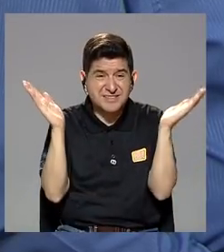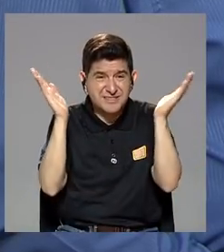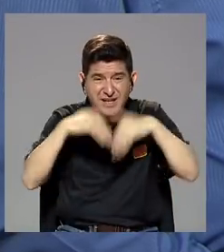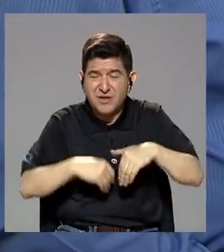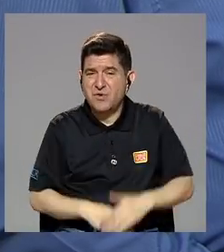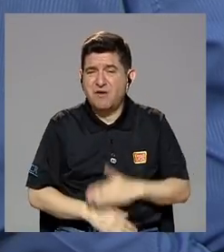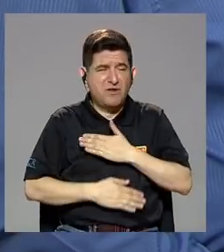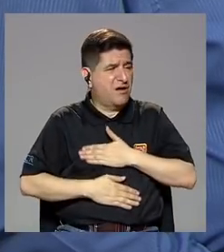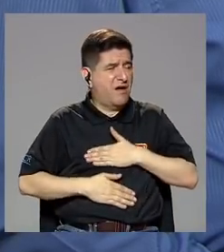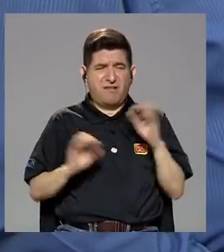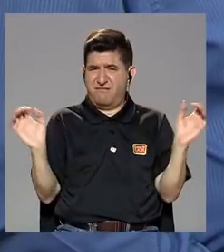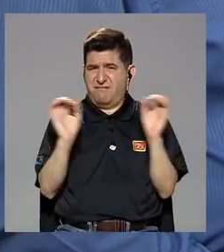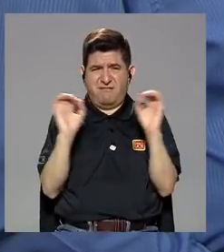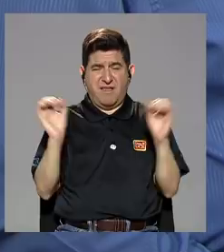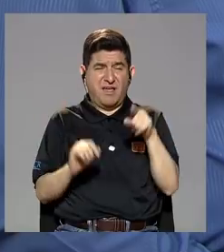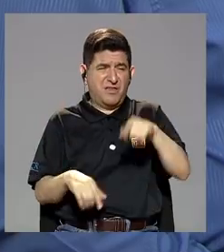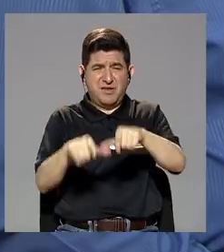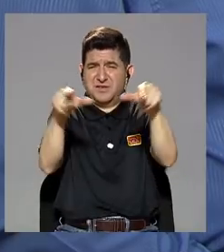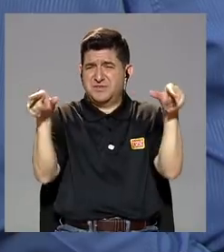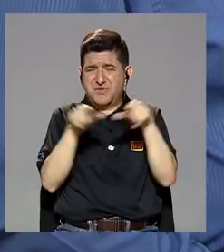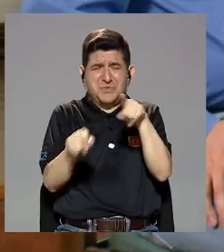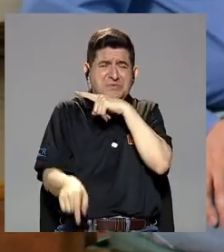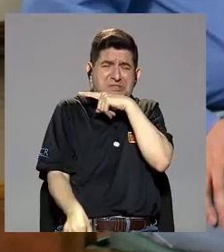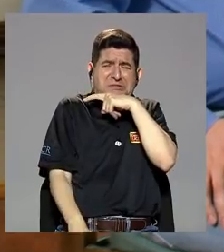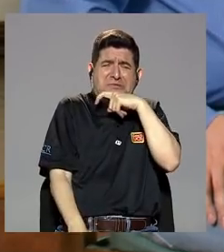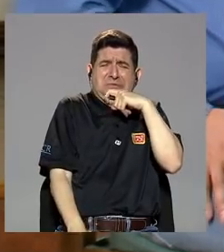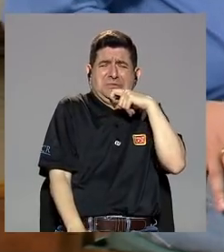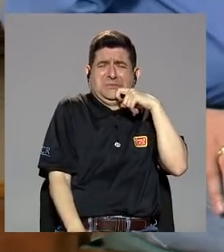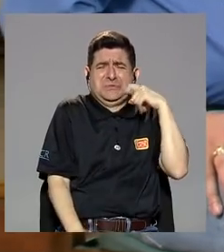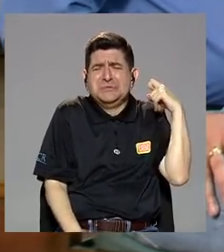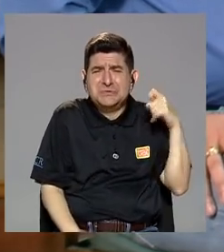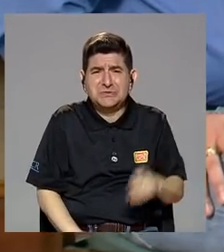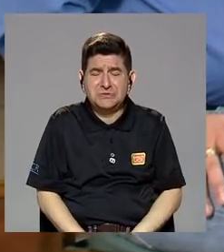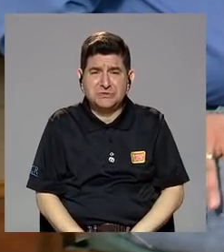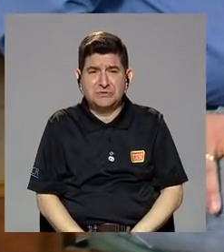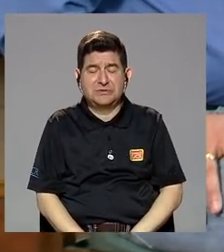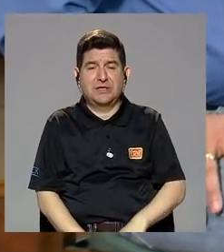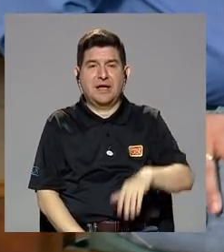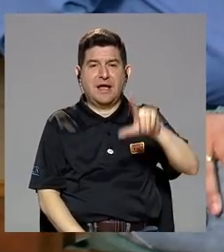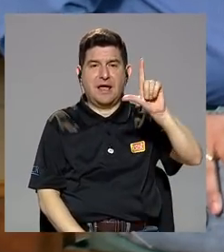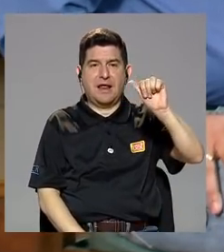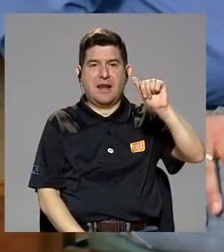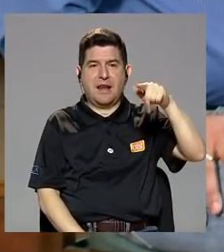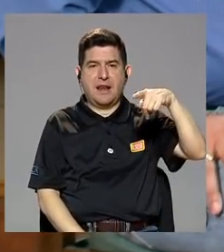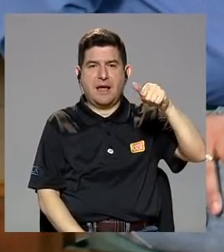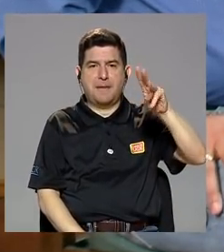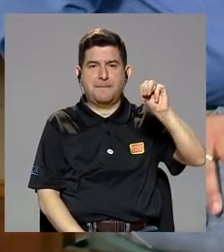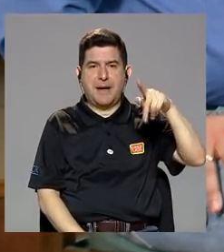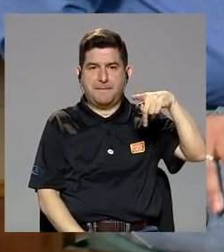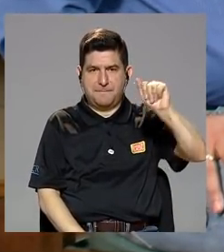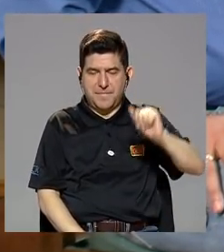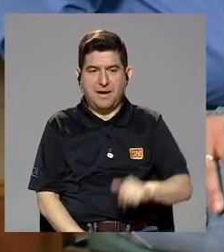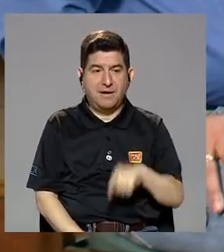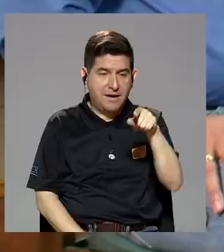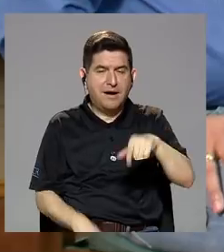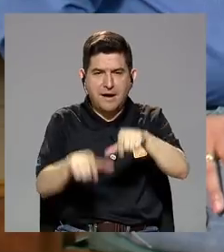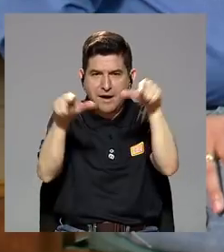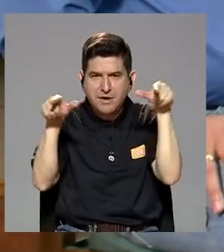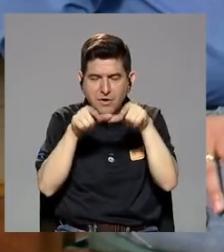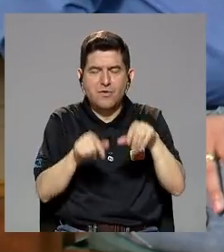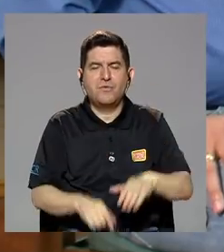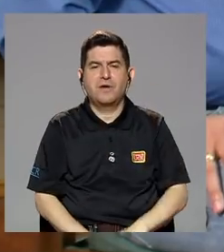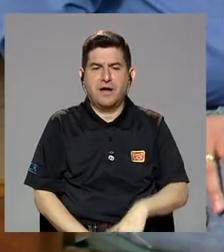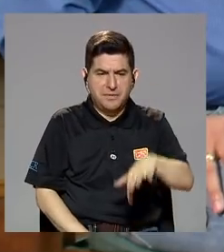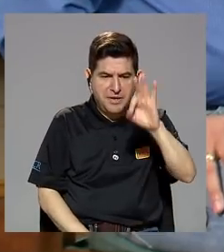había ningún entretenimiento mujer o en pleno desierto y en la pampa como se llama allá ahí estaban los yacimientos